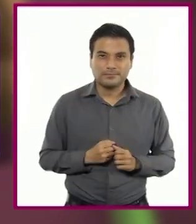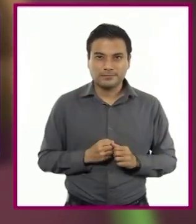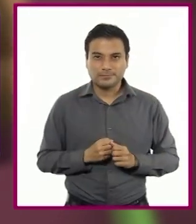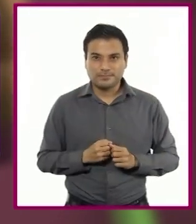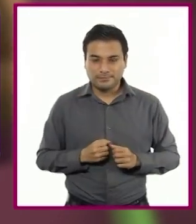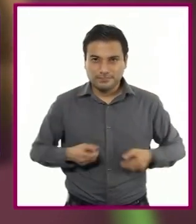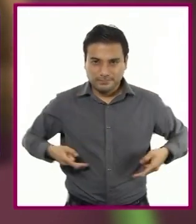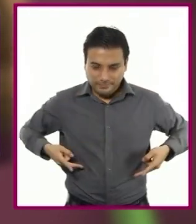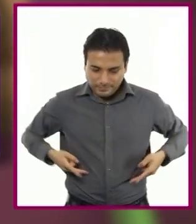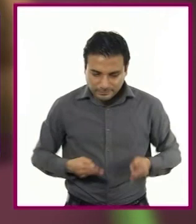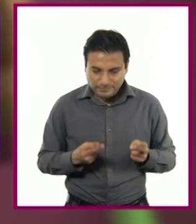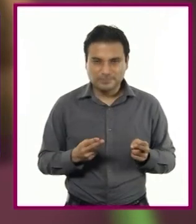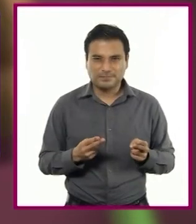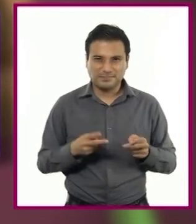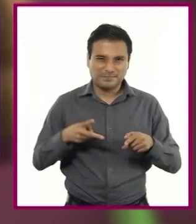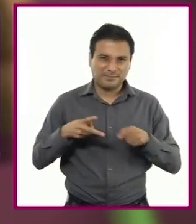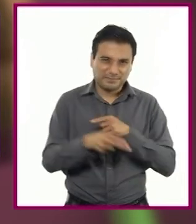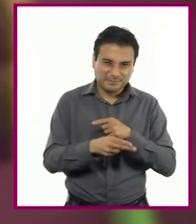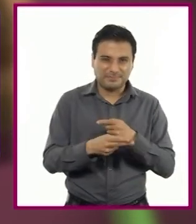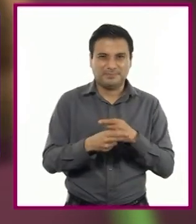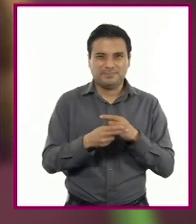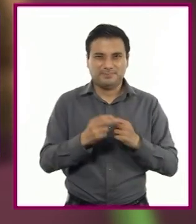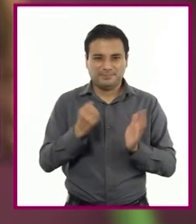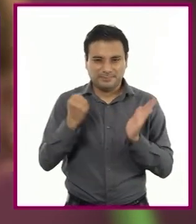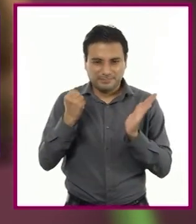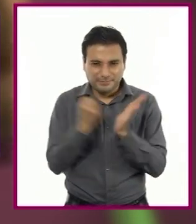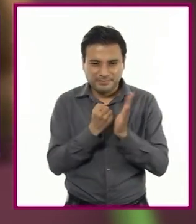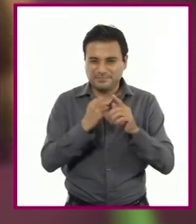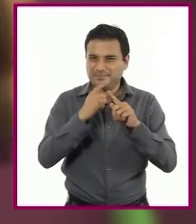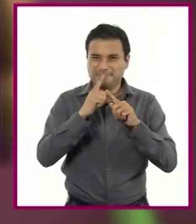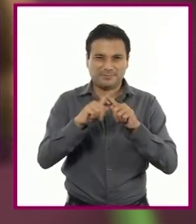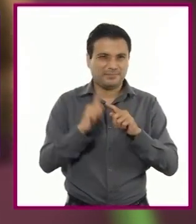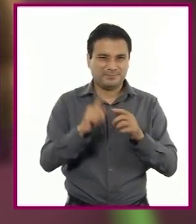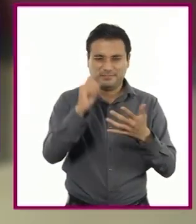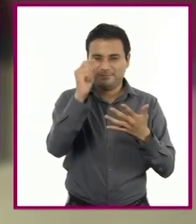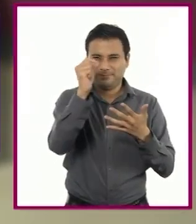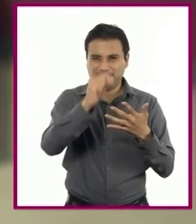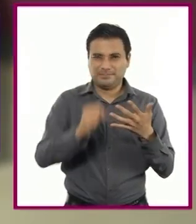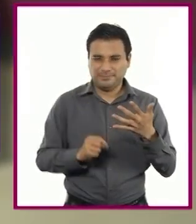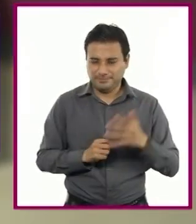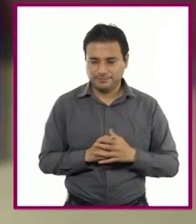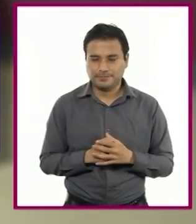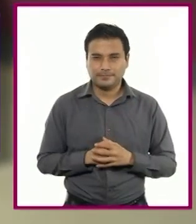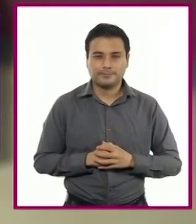forzada u otros abusos sexuales de gravedad comparable.